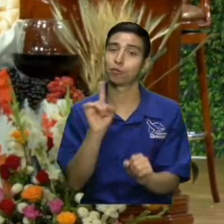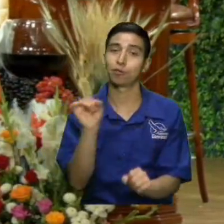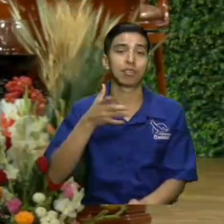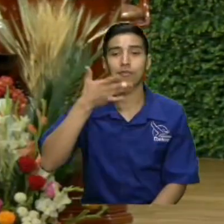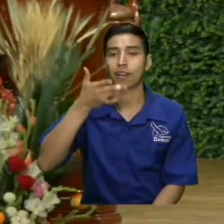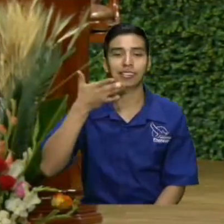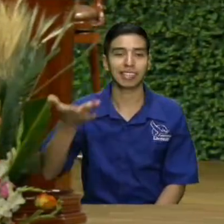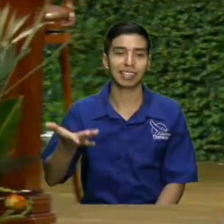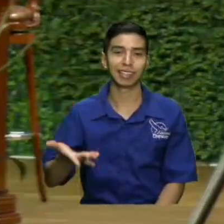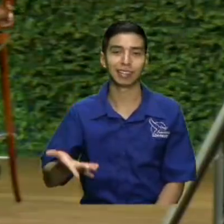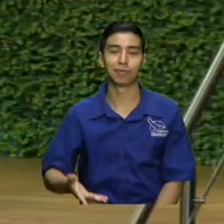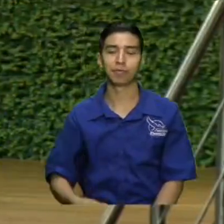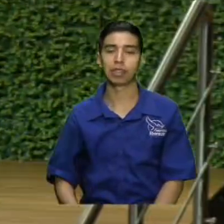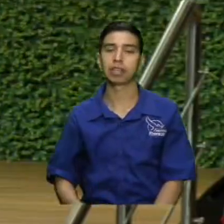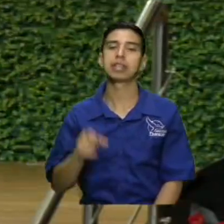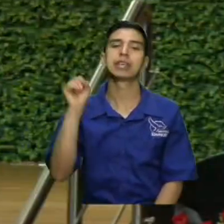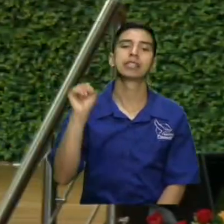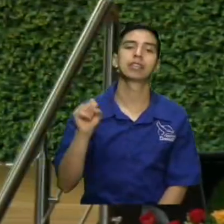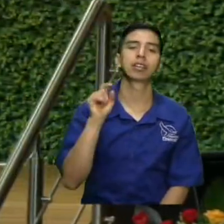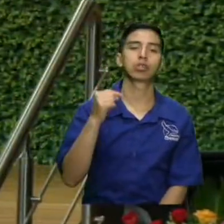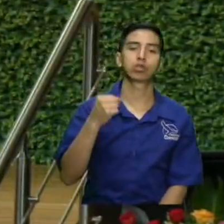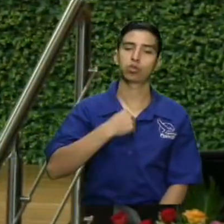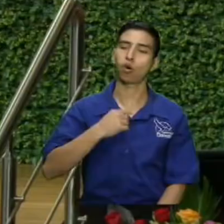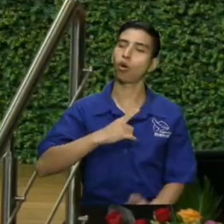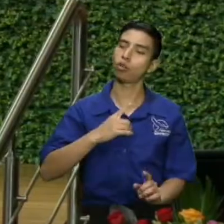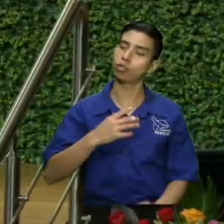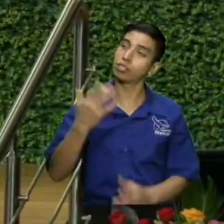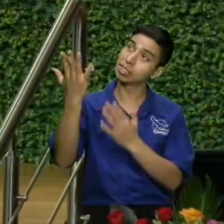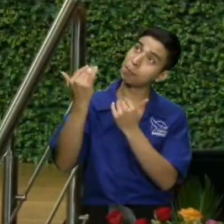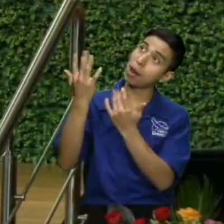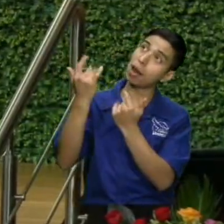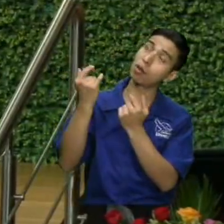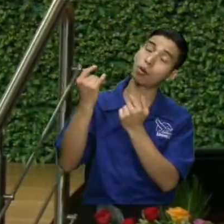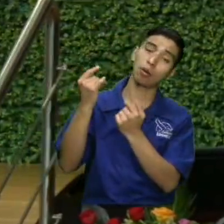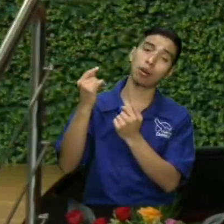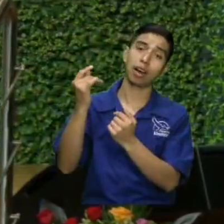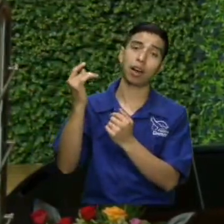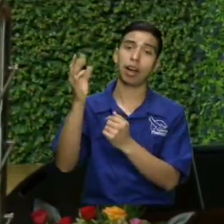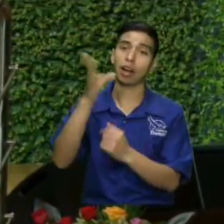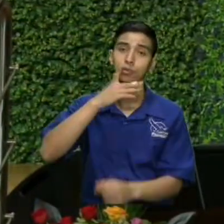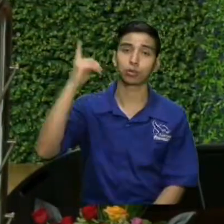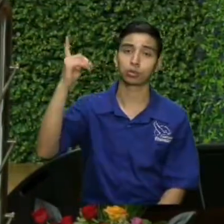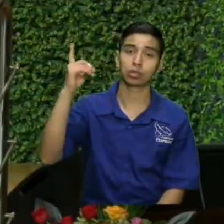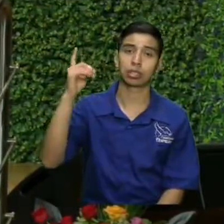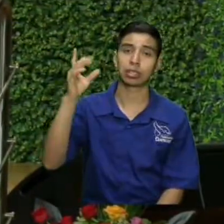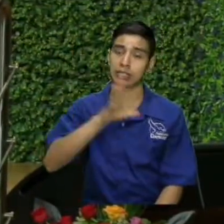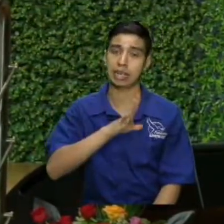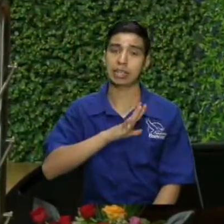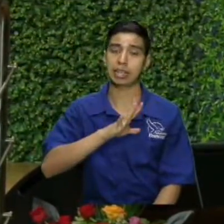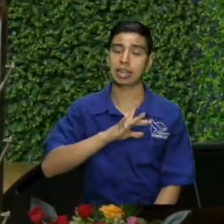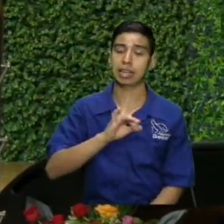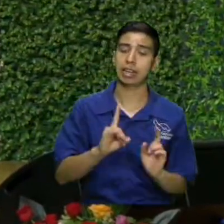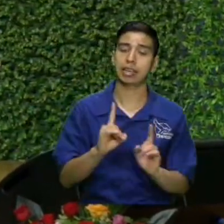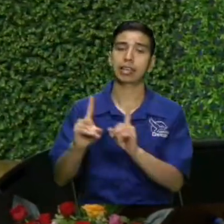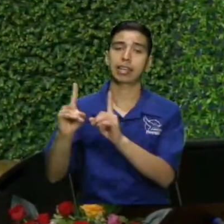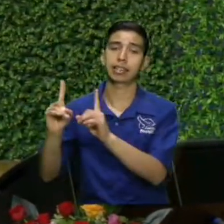Porque uno si es llamado y tiene la guianza y el Señor le dijo y la certeza, entonces, ¿cuál es el